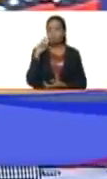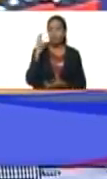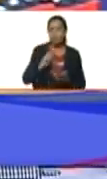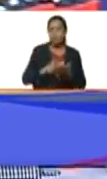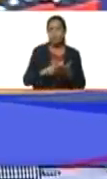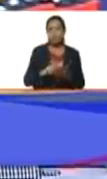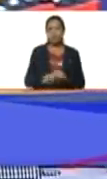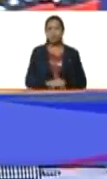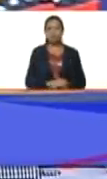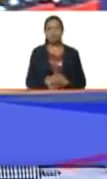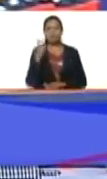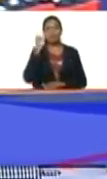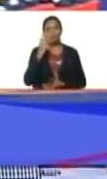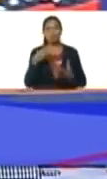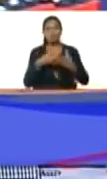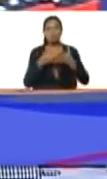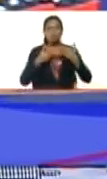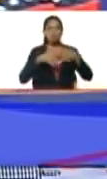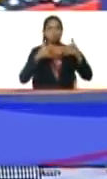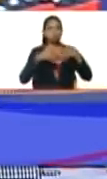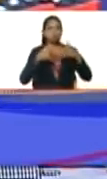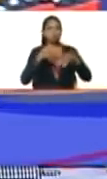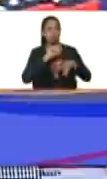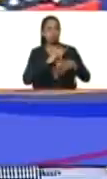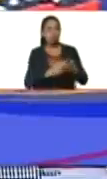Darío es un gran militante del poder popular.